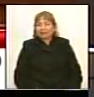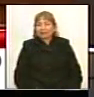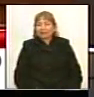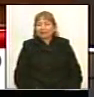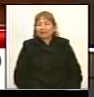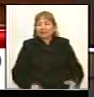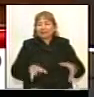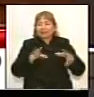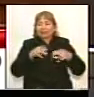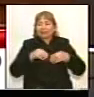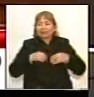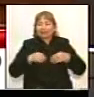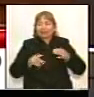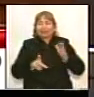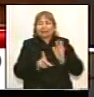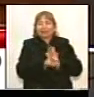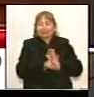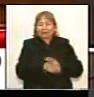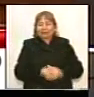aprobar esta ley